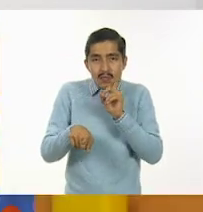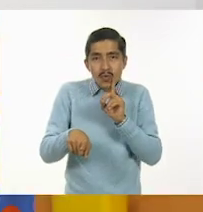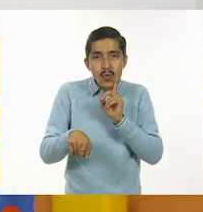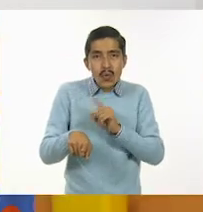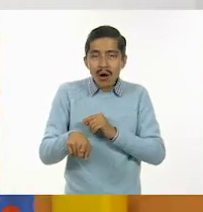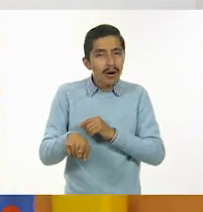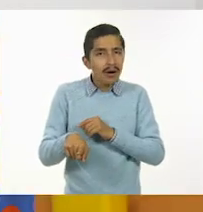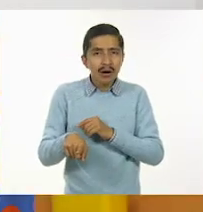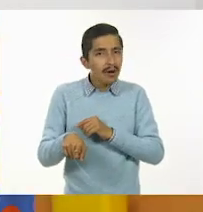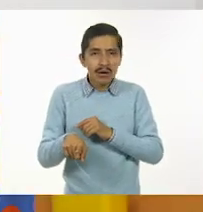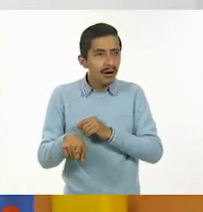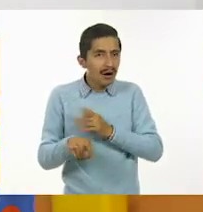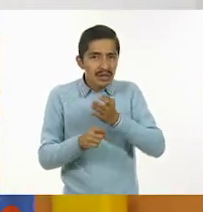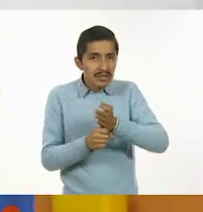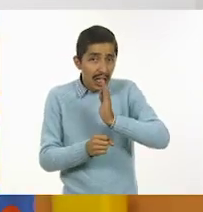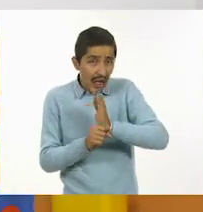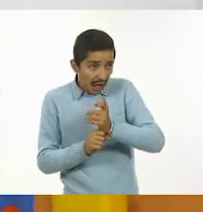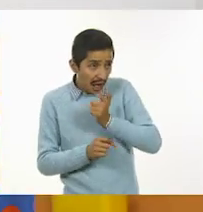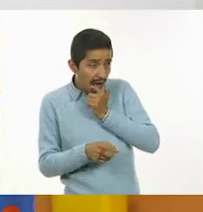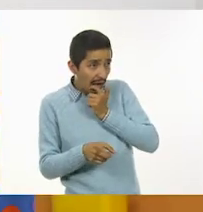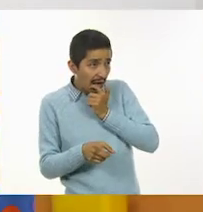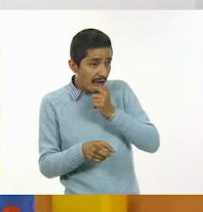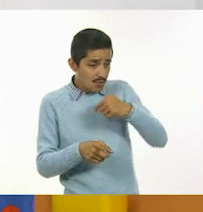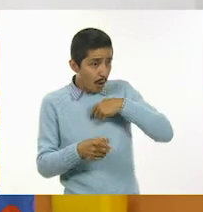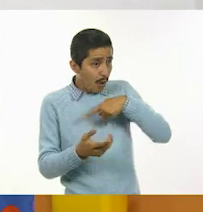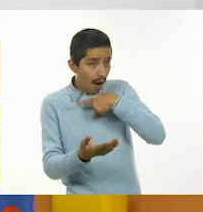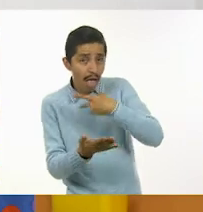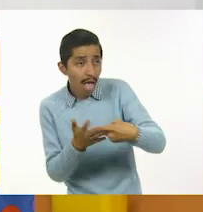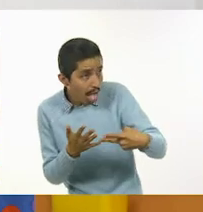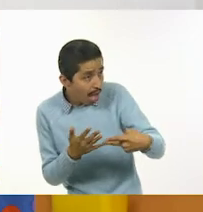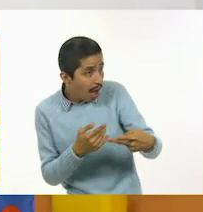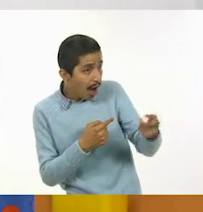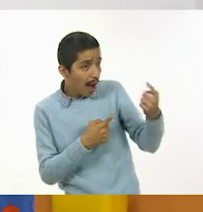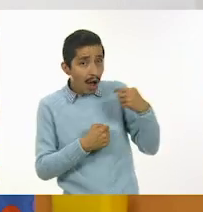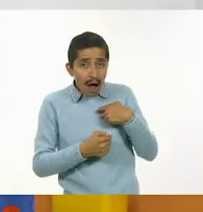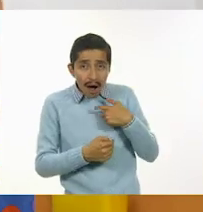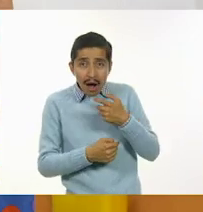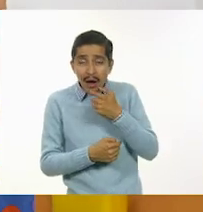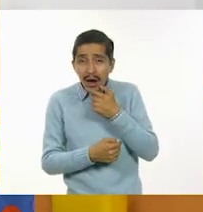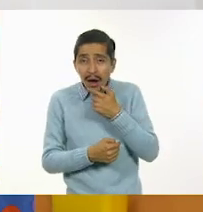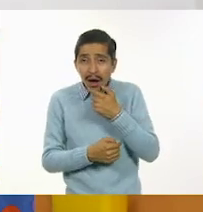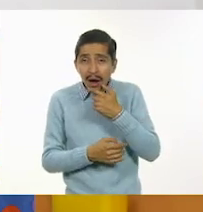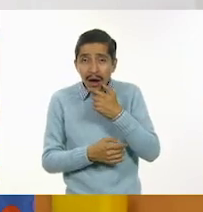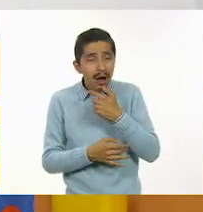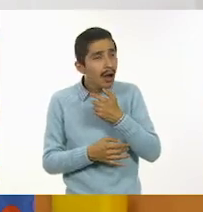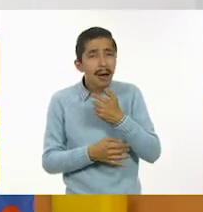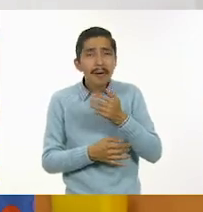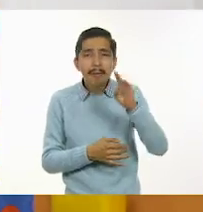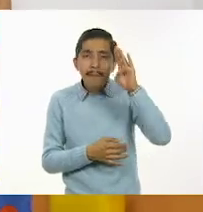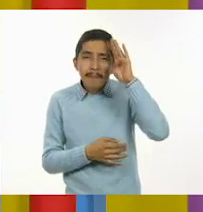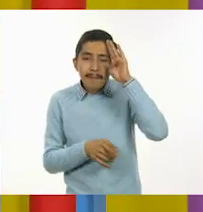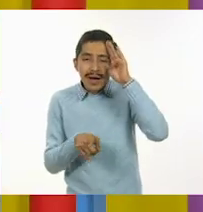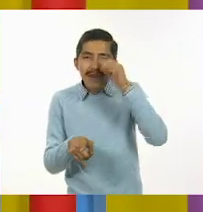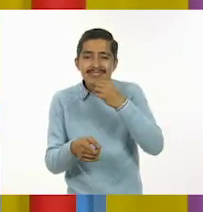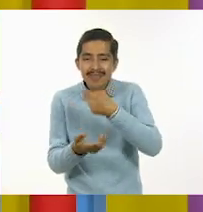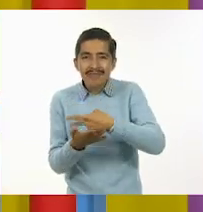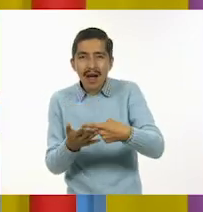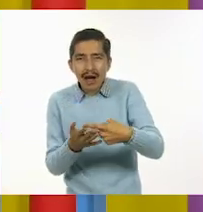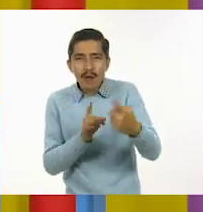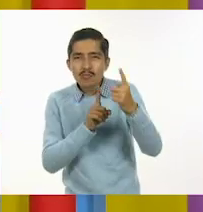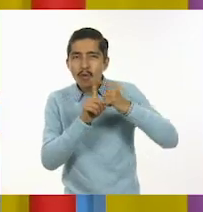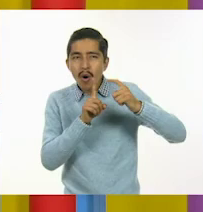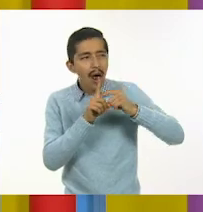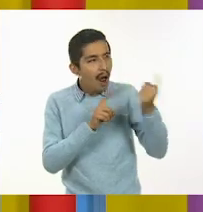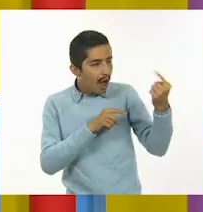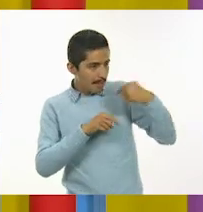le estaba causando mucha alegría. Gracias. El que ella se estuviera viendo, riendo, pensando que se estaba burlando de ella. Ay, se siente